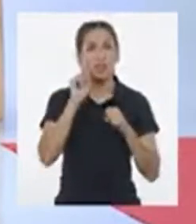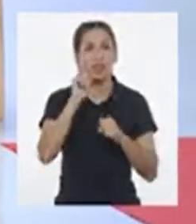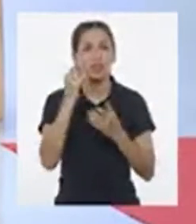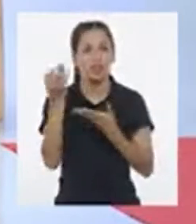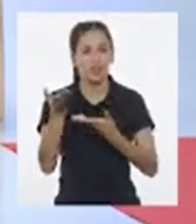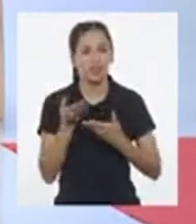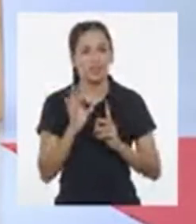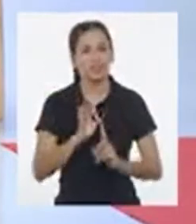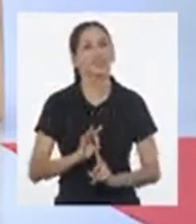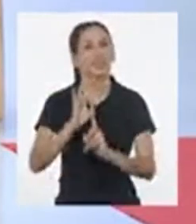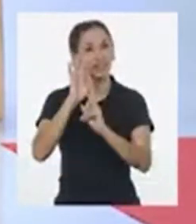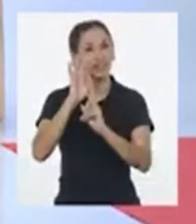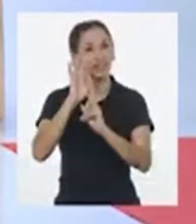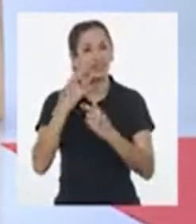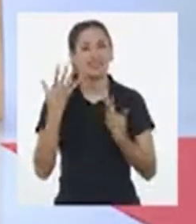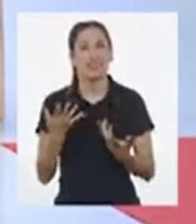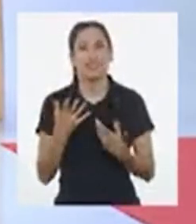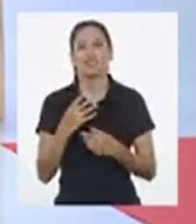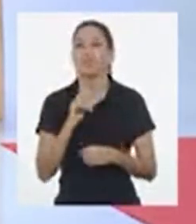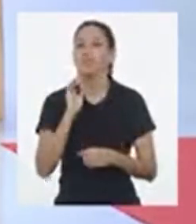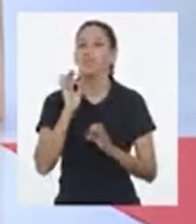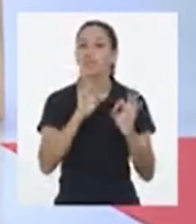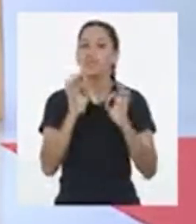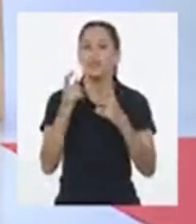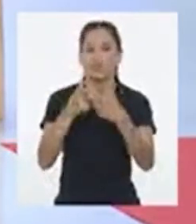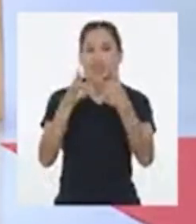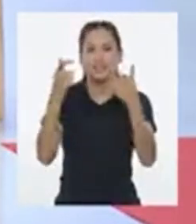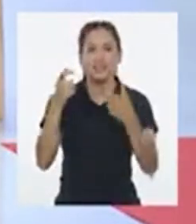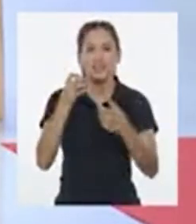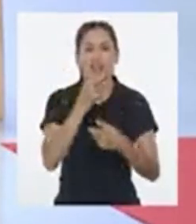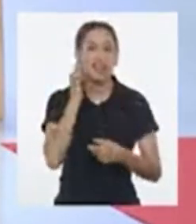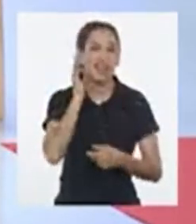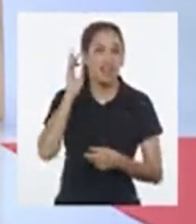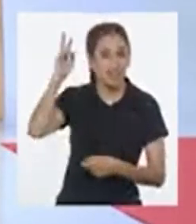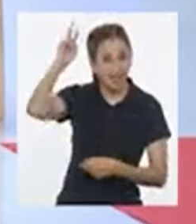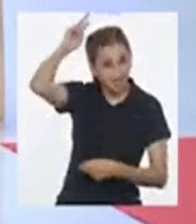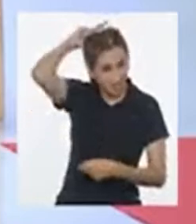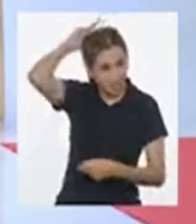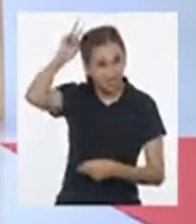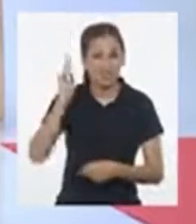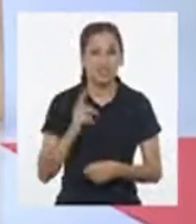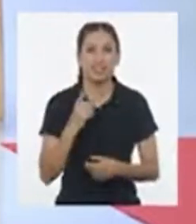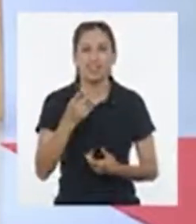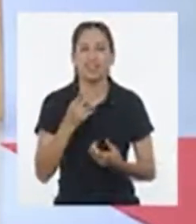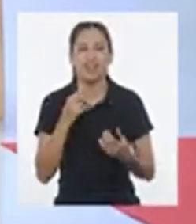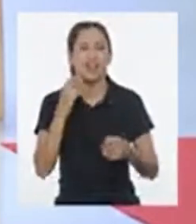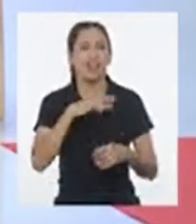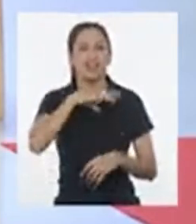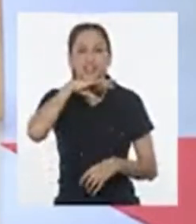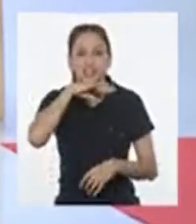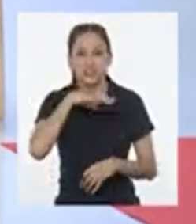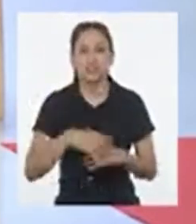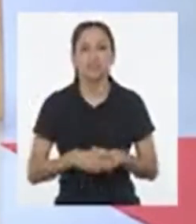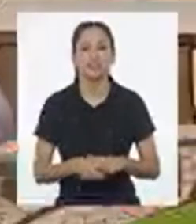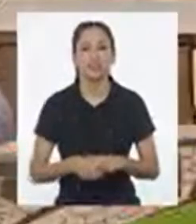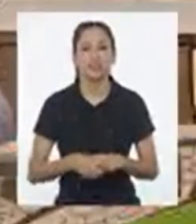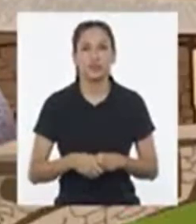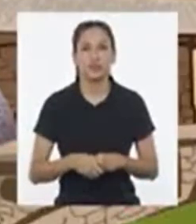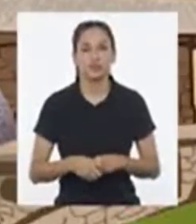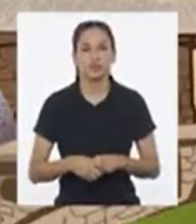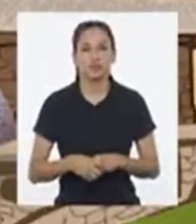un invitado especial, el mismísimo gran soberano inca, Tocino